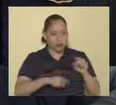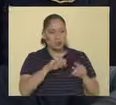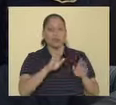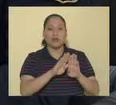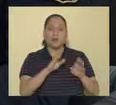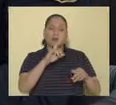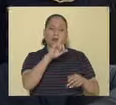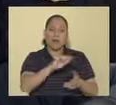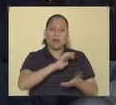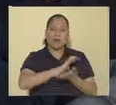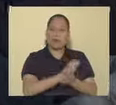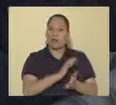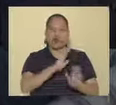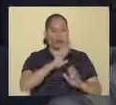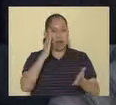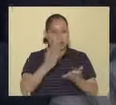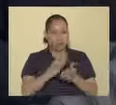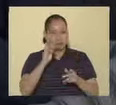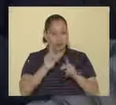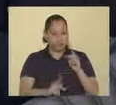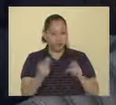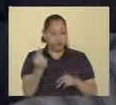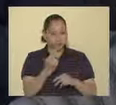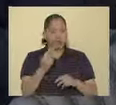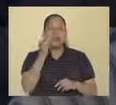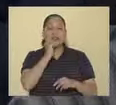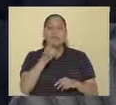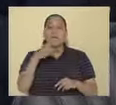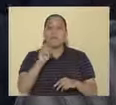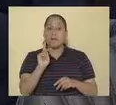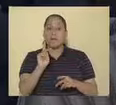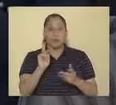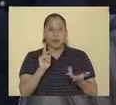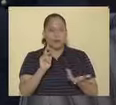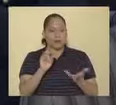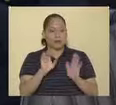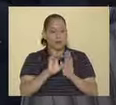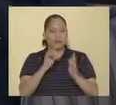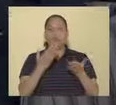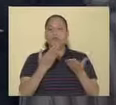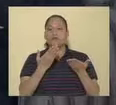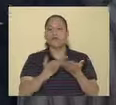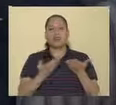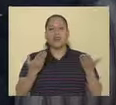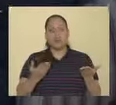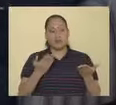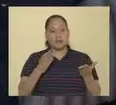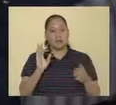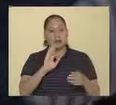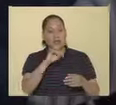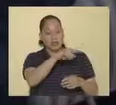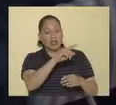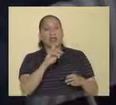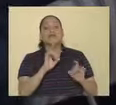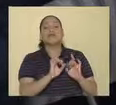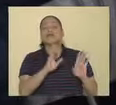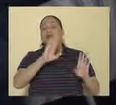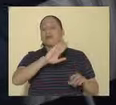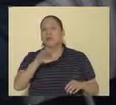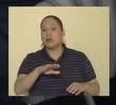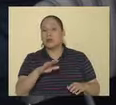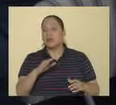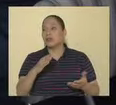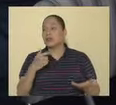agravio. Pero si además ya no es posible porque desgraciadamente murió, bueno, buscar